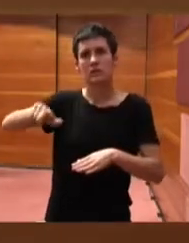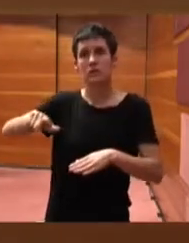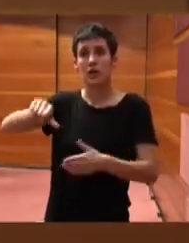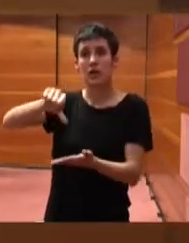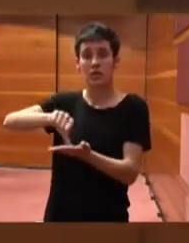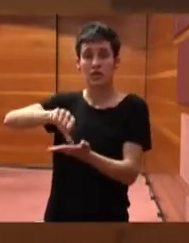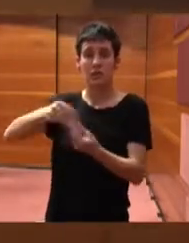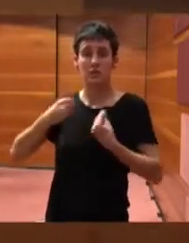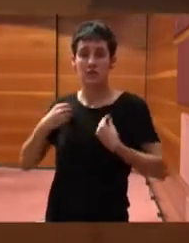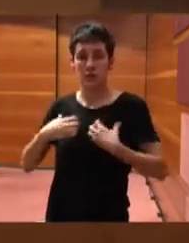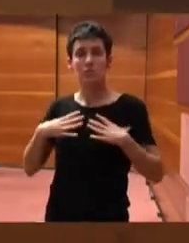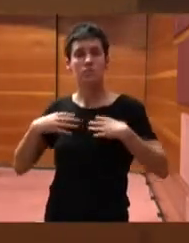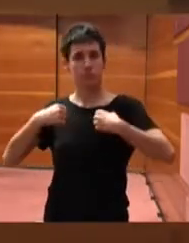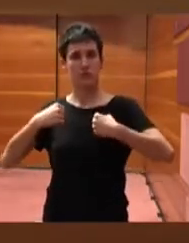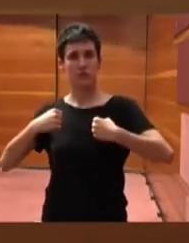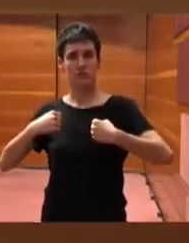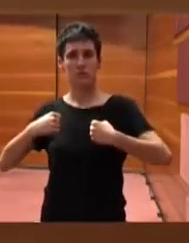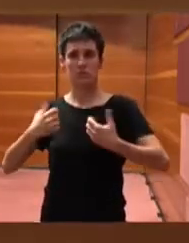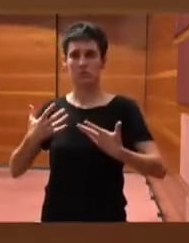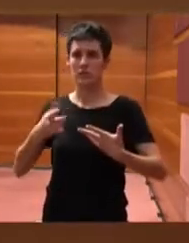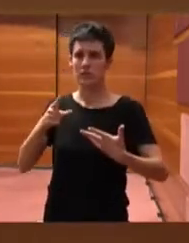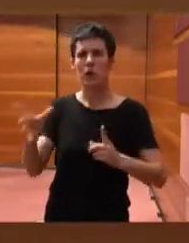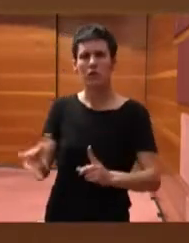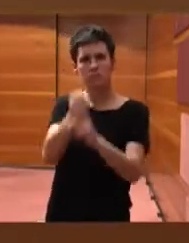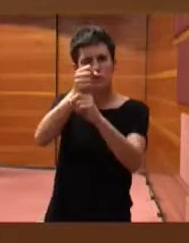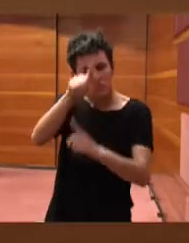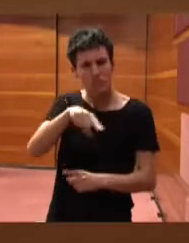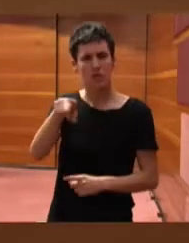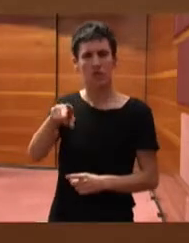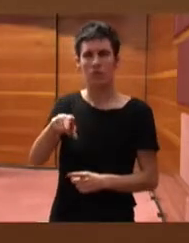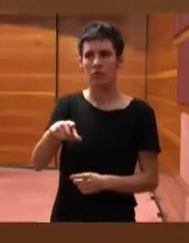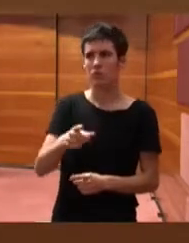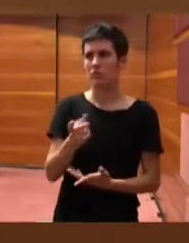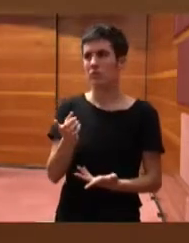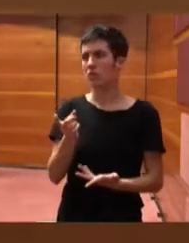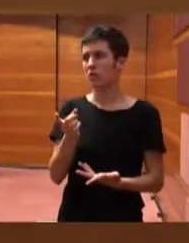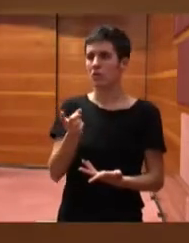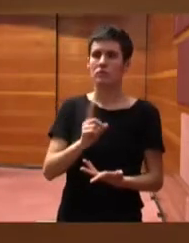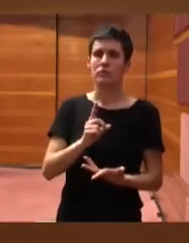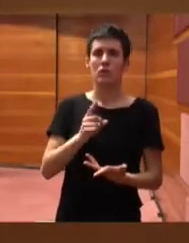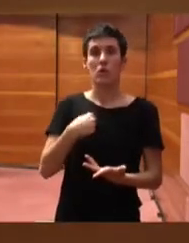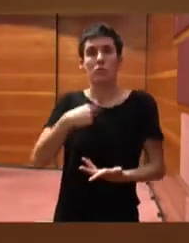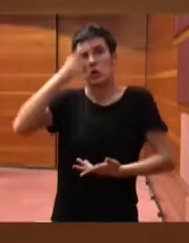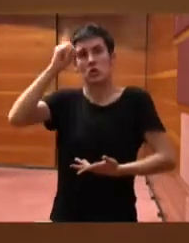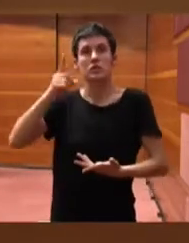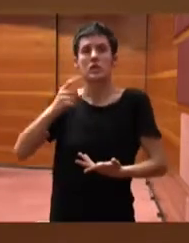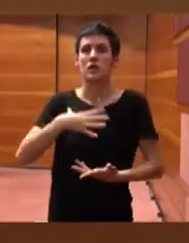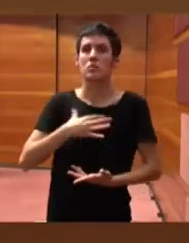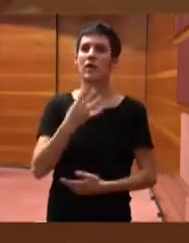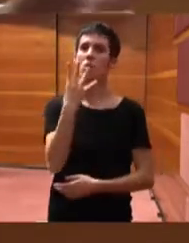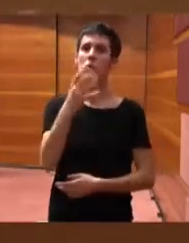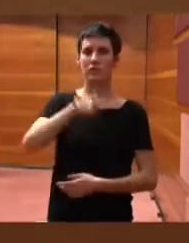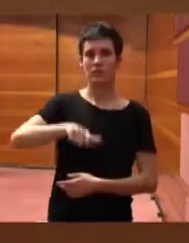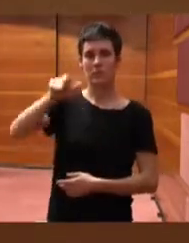sean más activos y tal y cual. ¿Lo estoy consiguiendo, sí o no? Pues no, solo me vienen, yo qué sé, cuatro que hacen